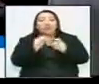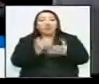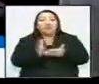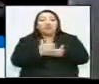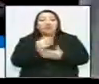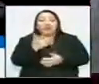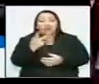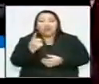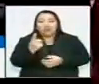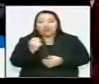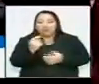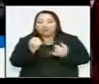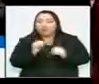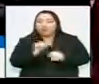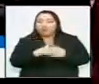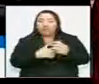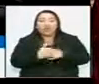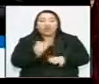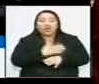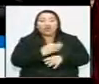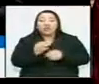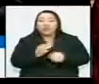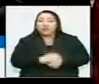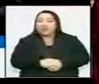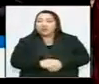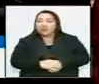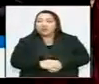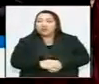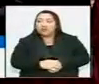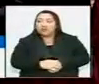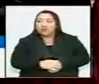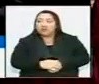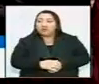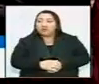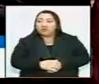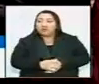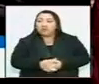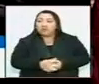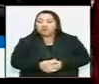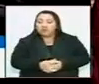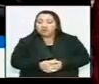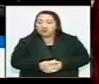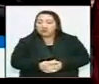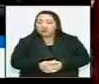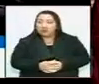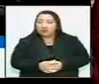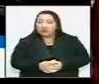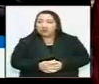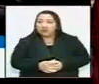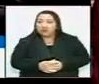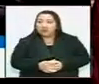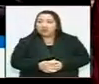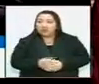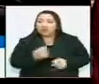página 31 de su informe hace mención al actual presidente y ex ministro de